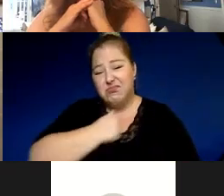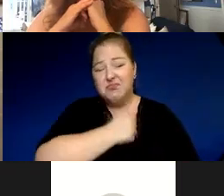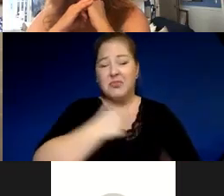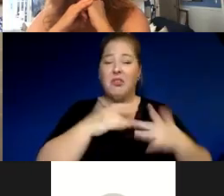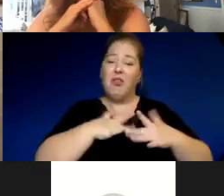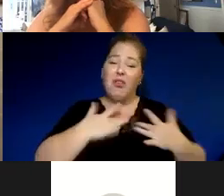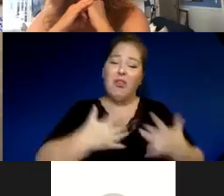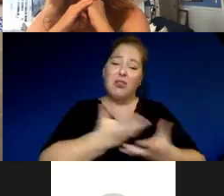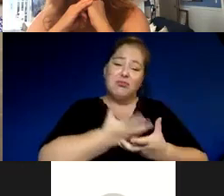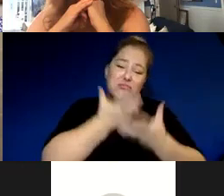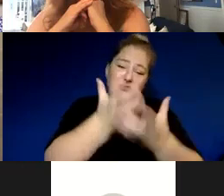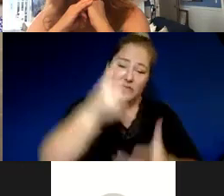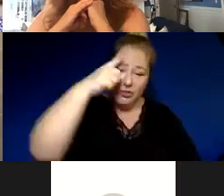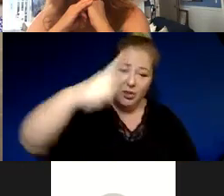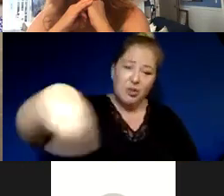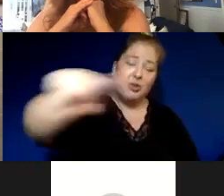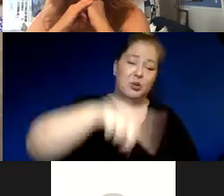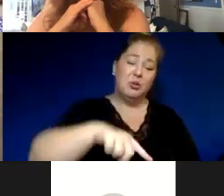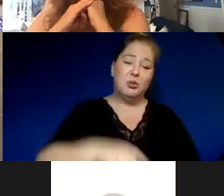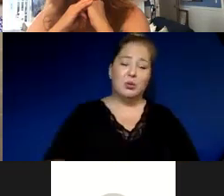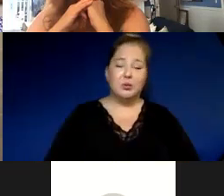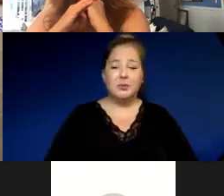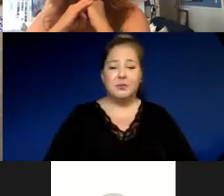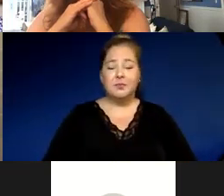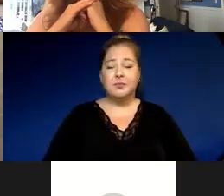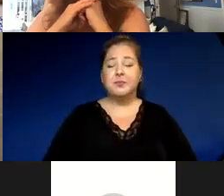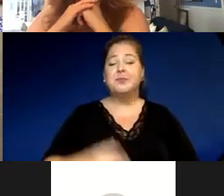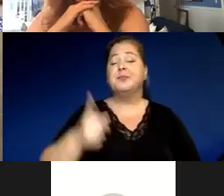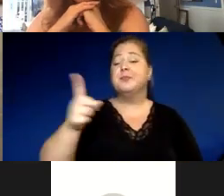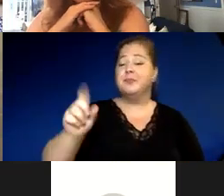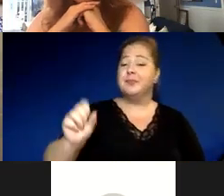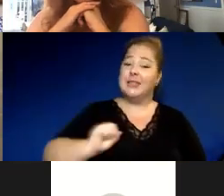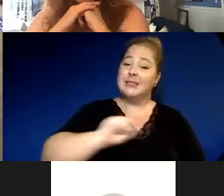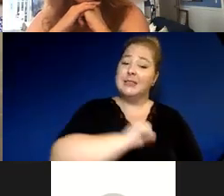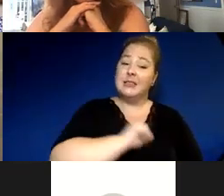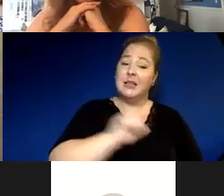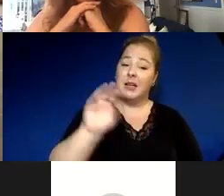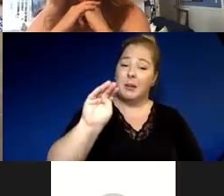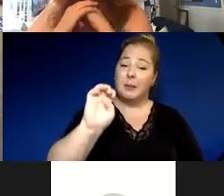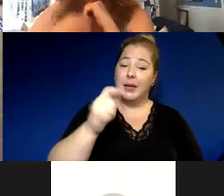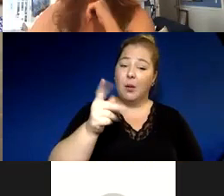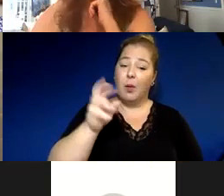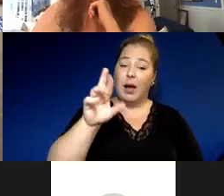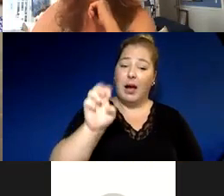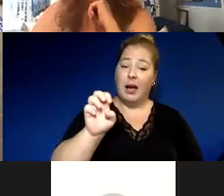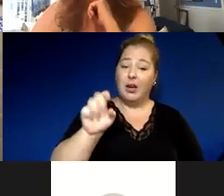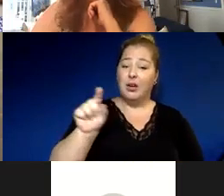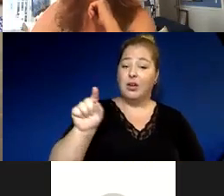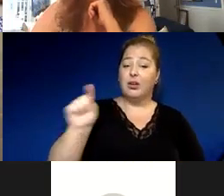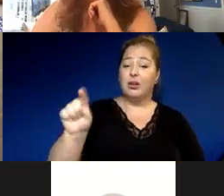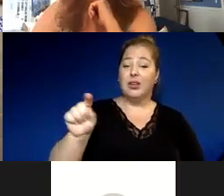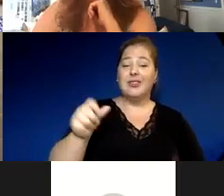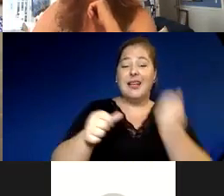perder debido a estos incendios. Como indicó el señor Maguire, y en cuanto a